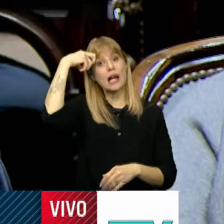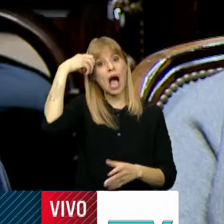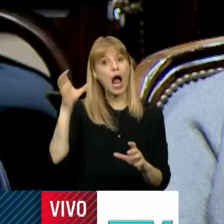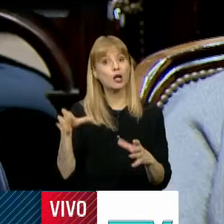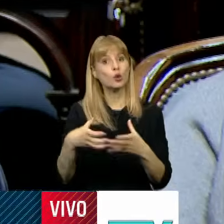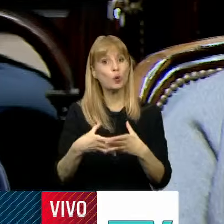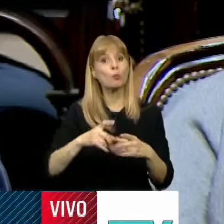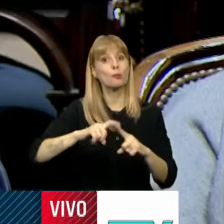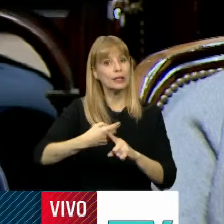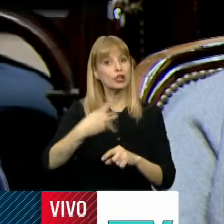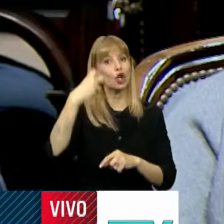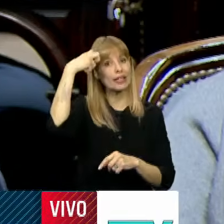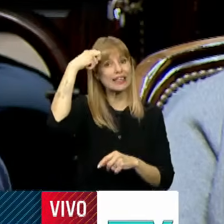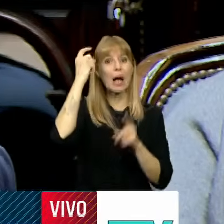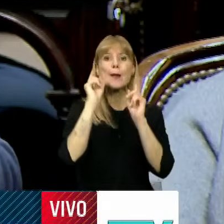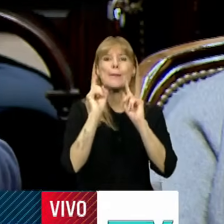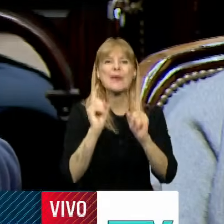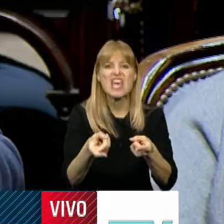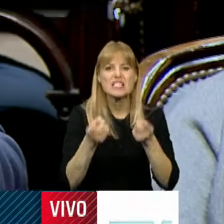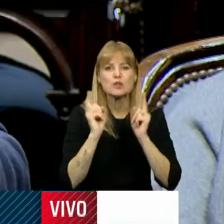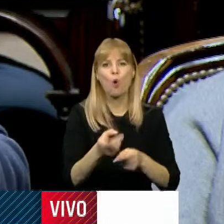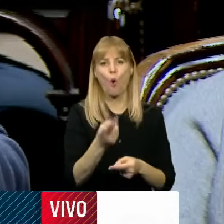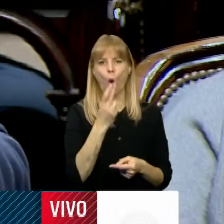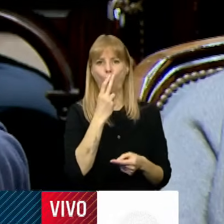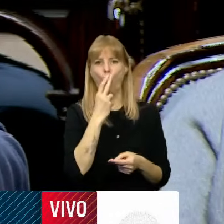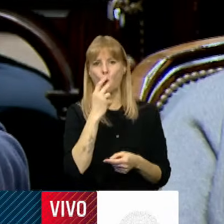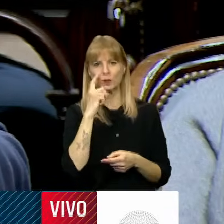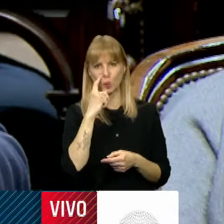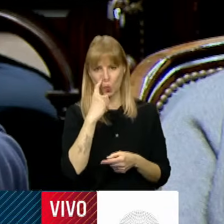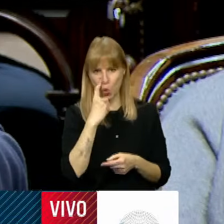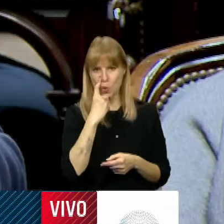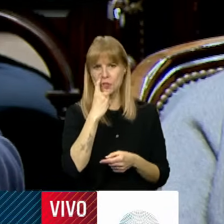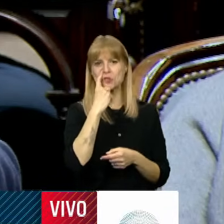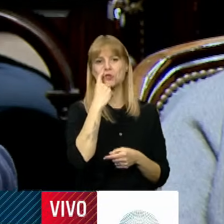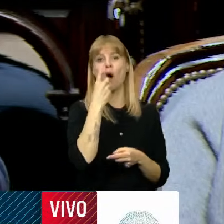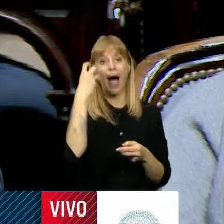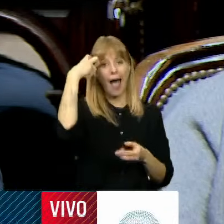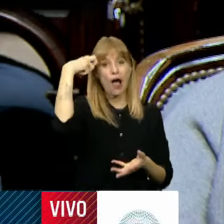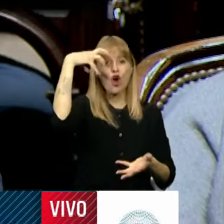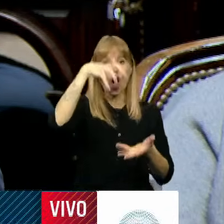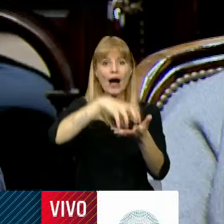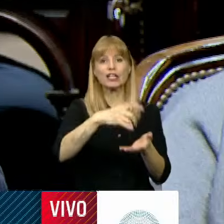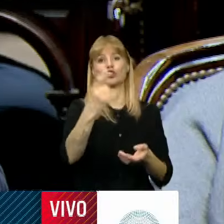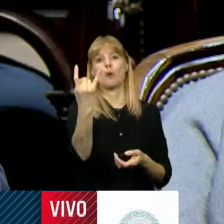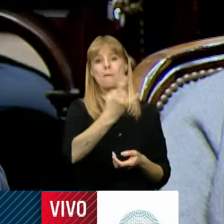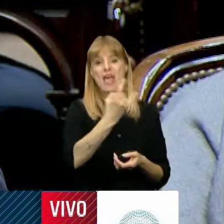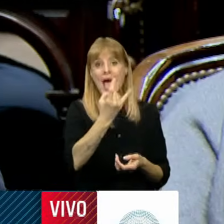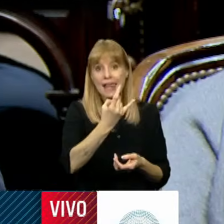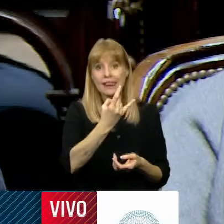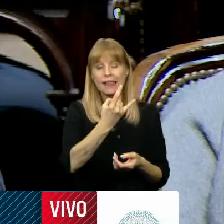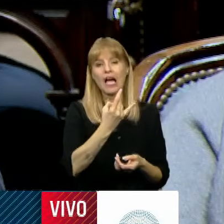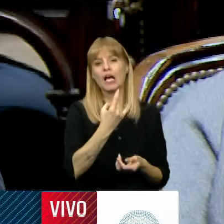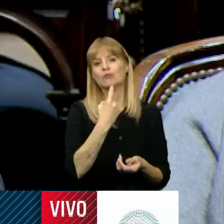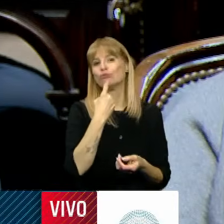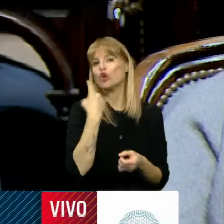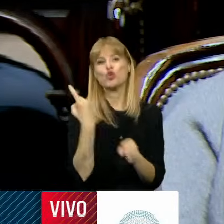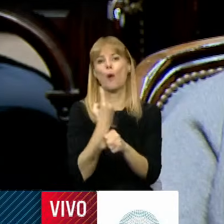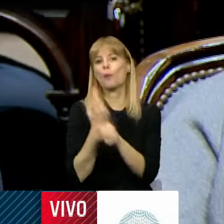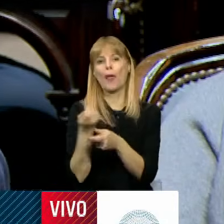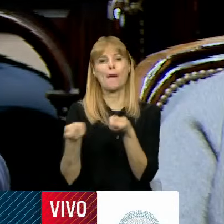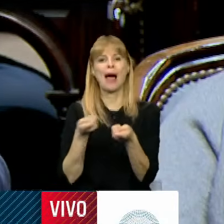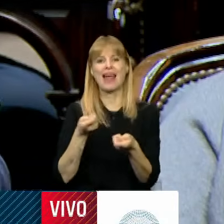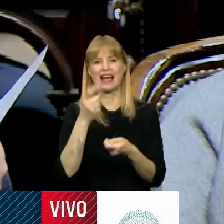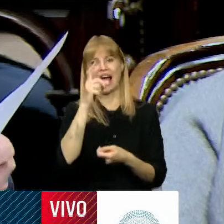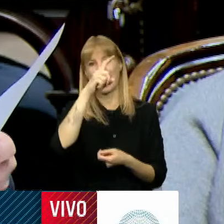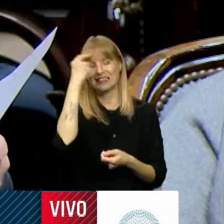mismo 11 de junio, quien le miente al Congreso y a la sociedad no está en condiciones de conducir el Estado.